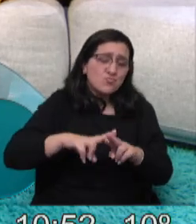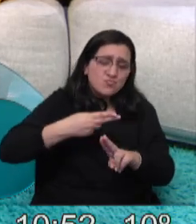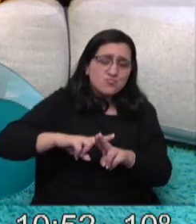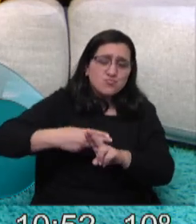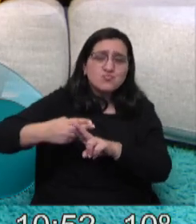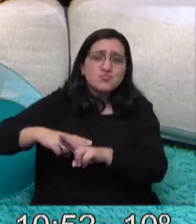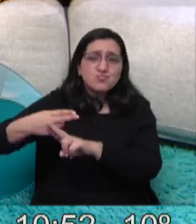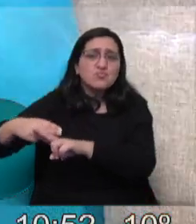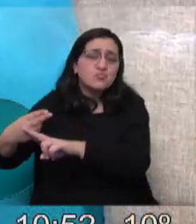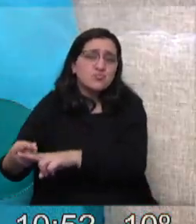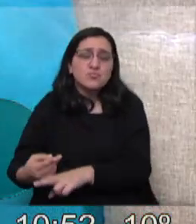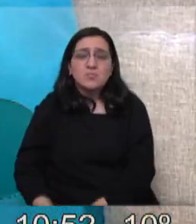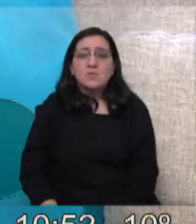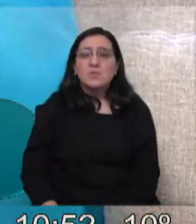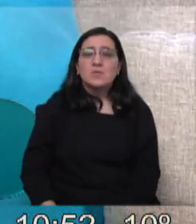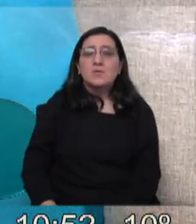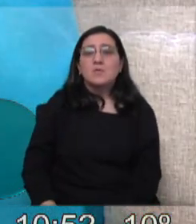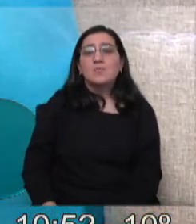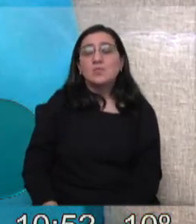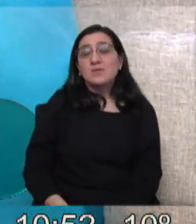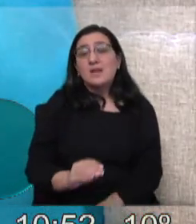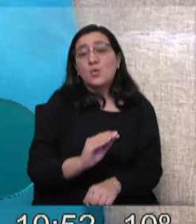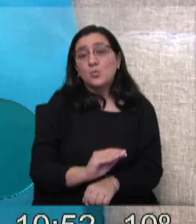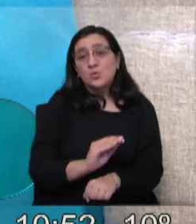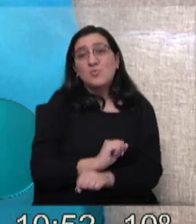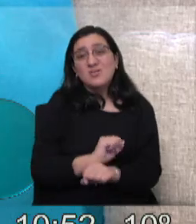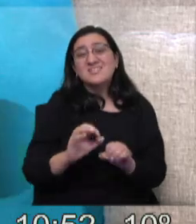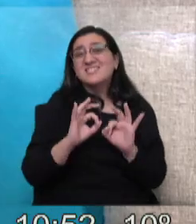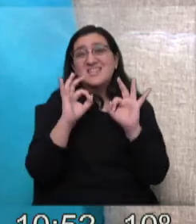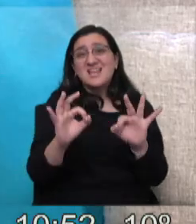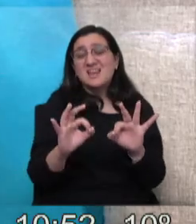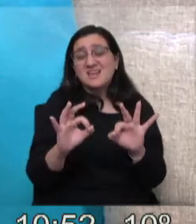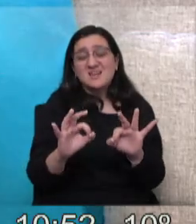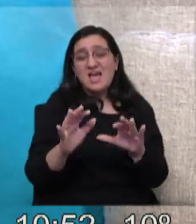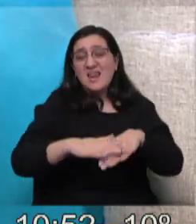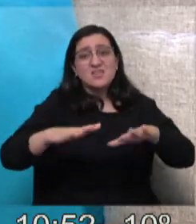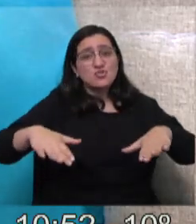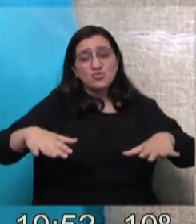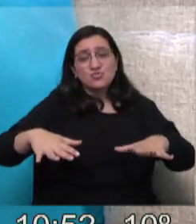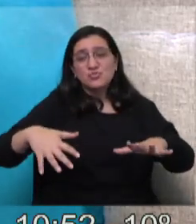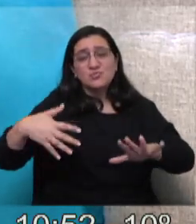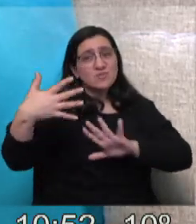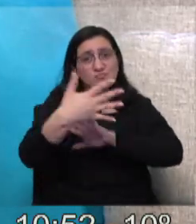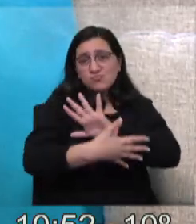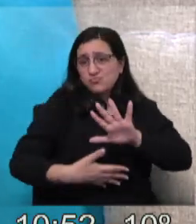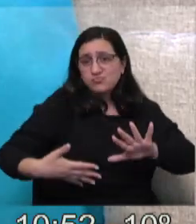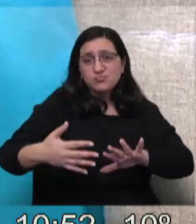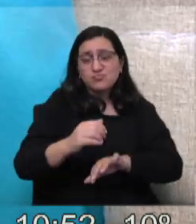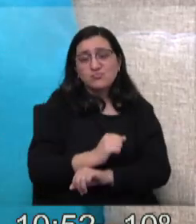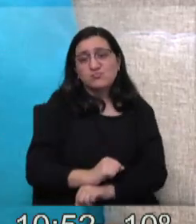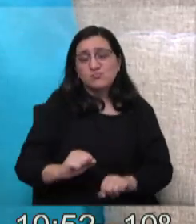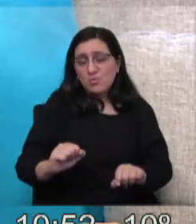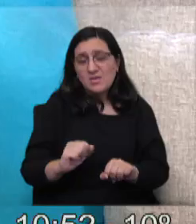de un circuito muy específico la cultura. Totalmente. Y poder llegar a chiquilines y chiquilinas que de repente no pueden acceder y que seguramente